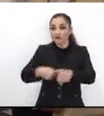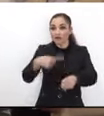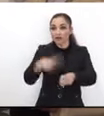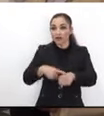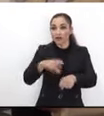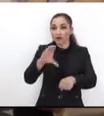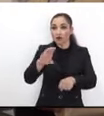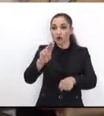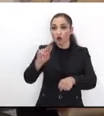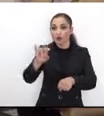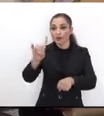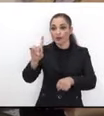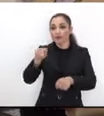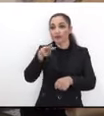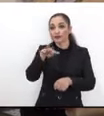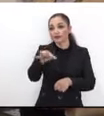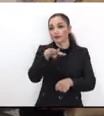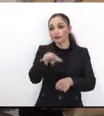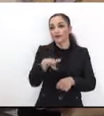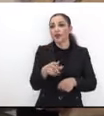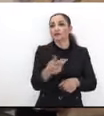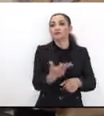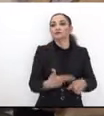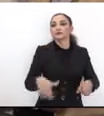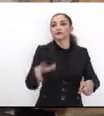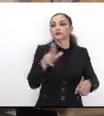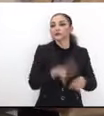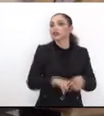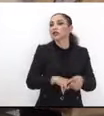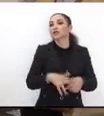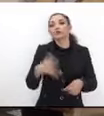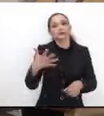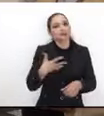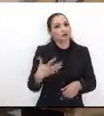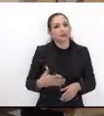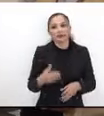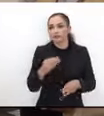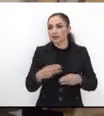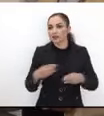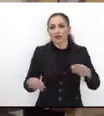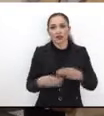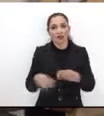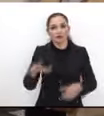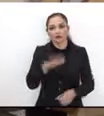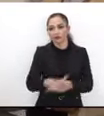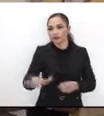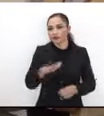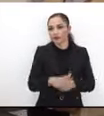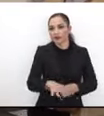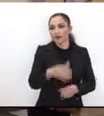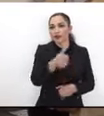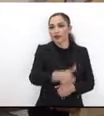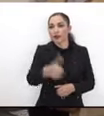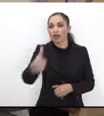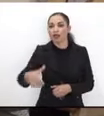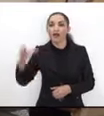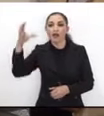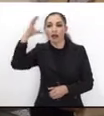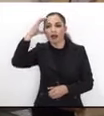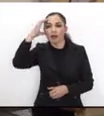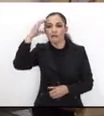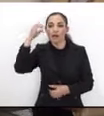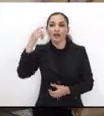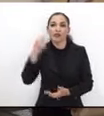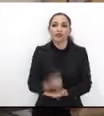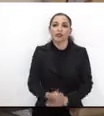hospital que va a estar completamente armado. Cada cama va a ser como una cama de terapia intensiva. Las camas son, como